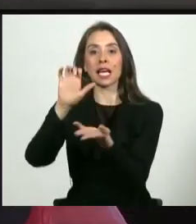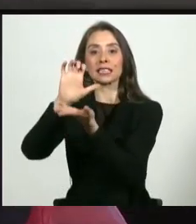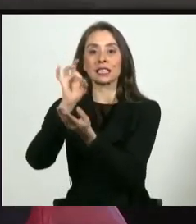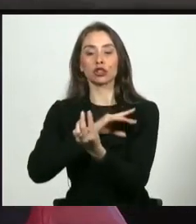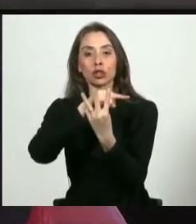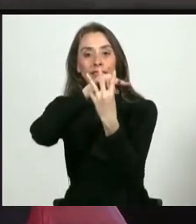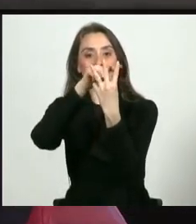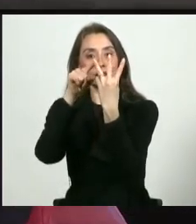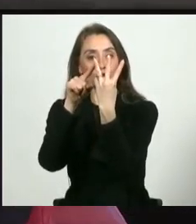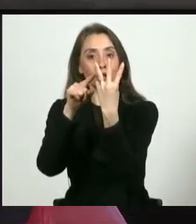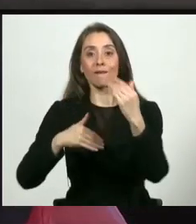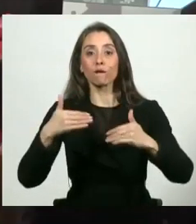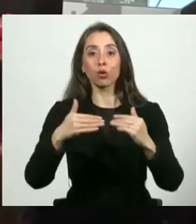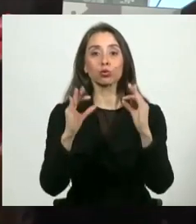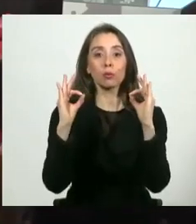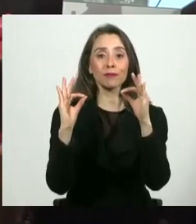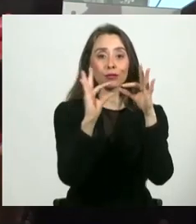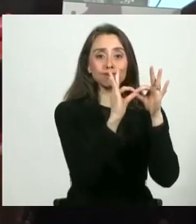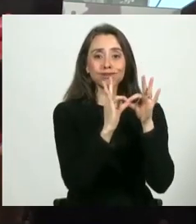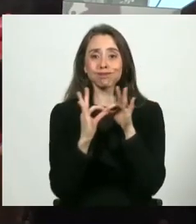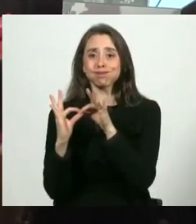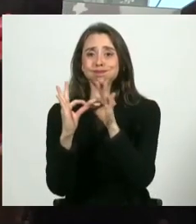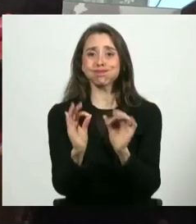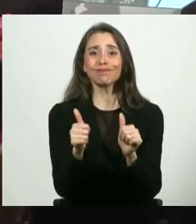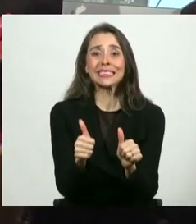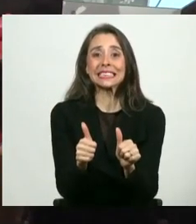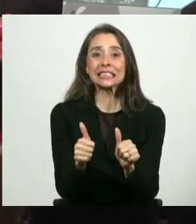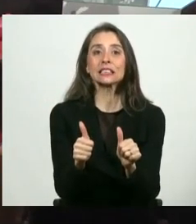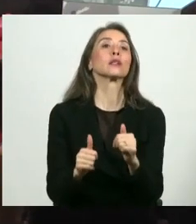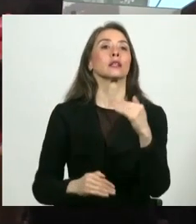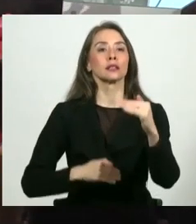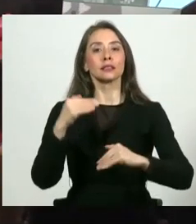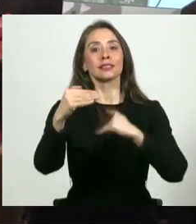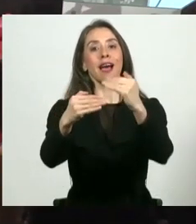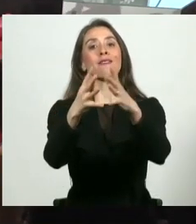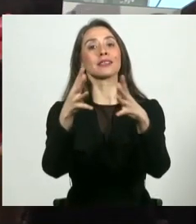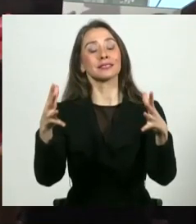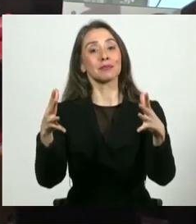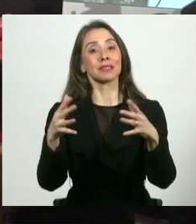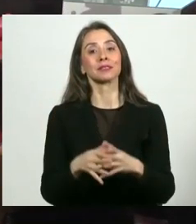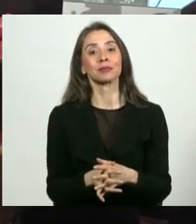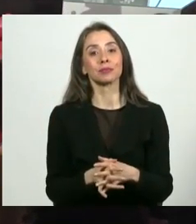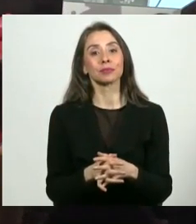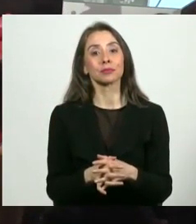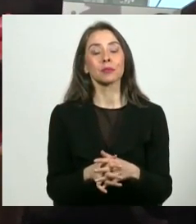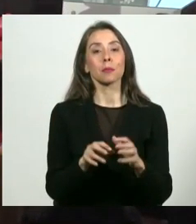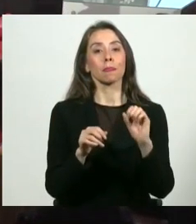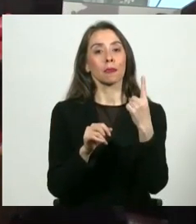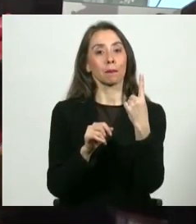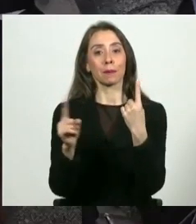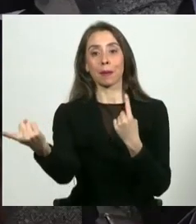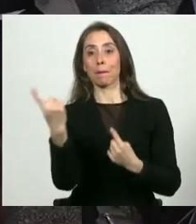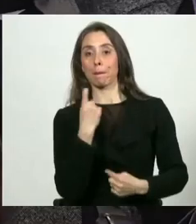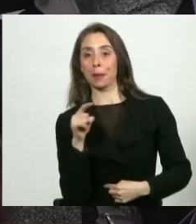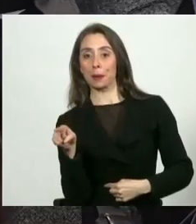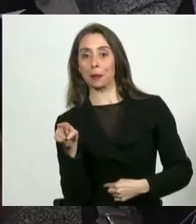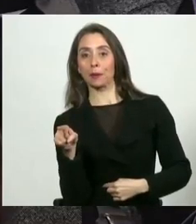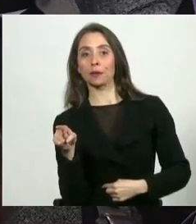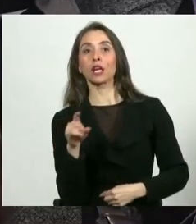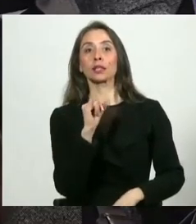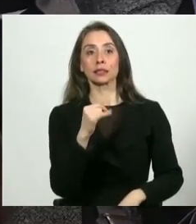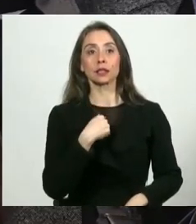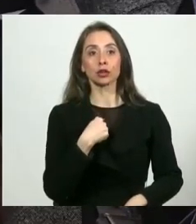esa trilogía funciona perfecto, sin duda se va a avanzar muchísimo más rápido. Respecto a la primera pregunta, sí he